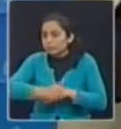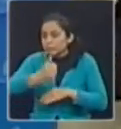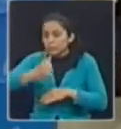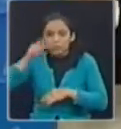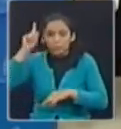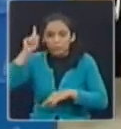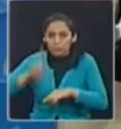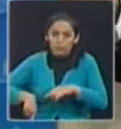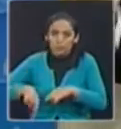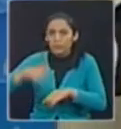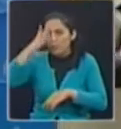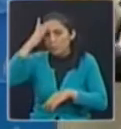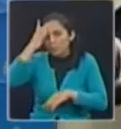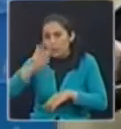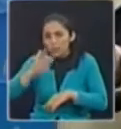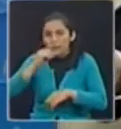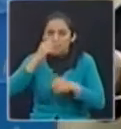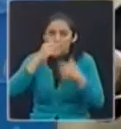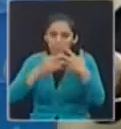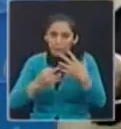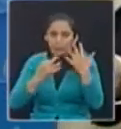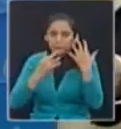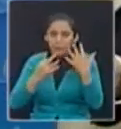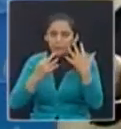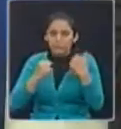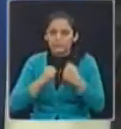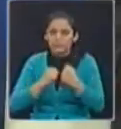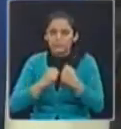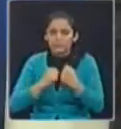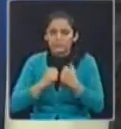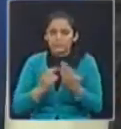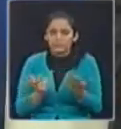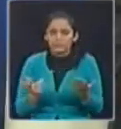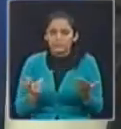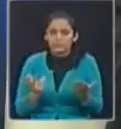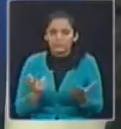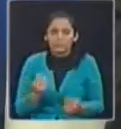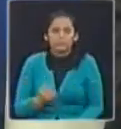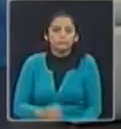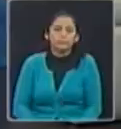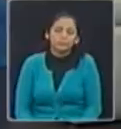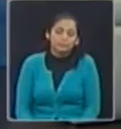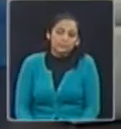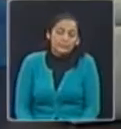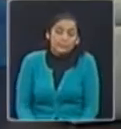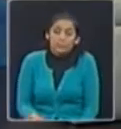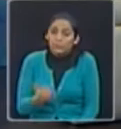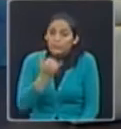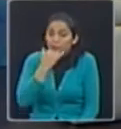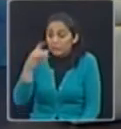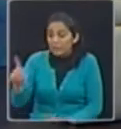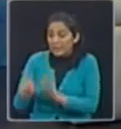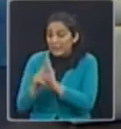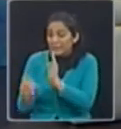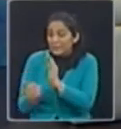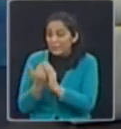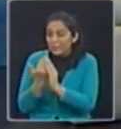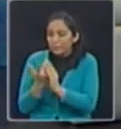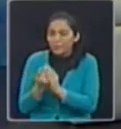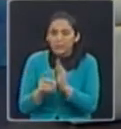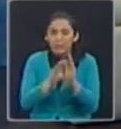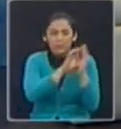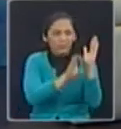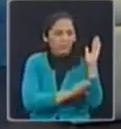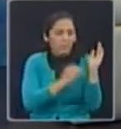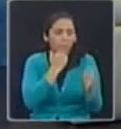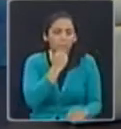ley, la ley está más abajo que la Constitución. ¿Se está violando la Constitución? Se violó la Constitución. Es la tercera violación a la